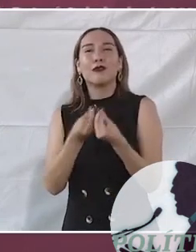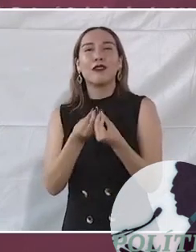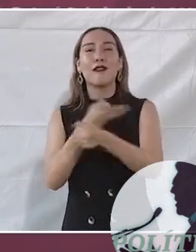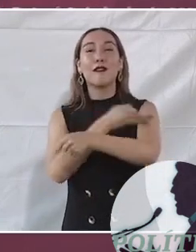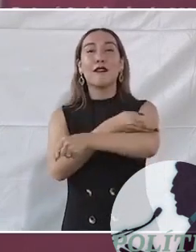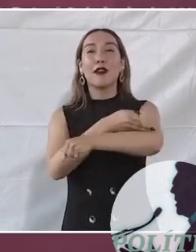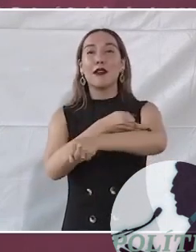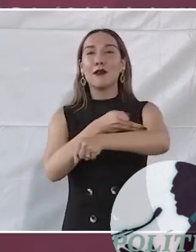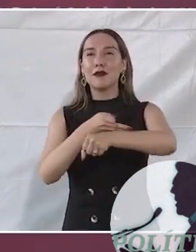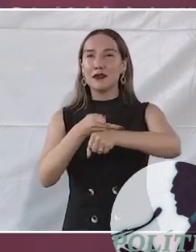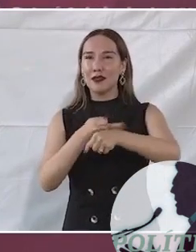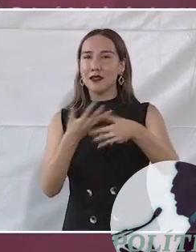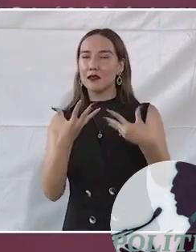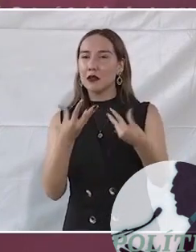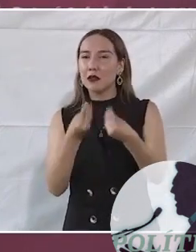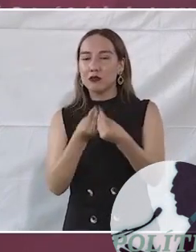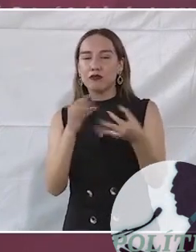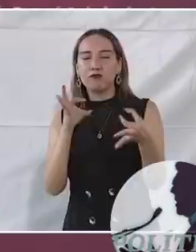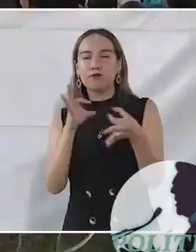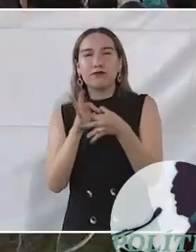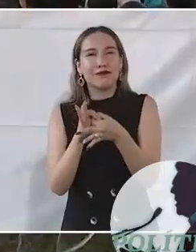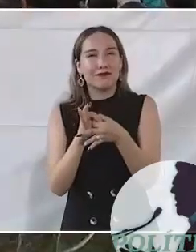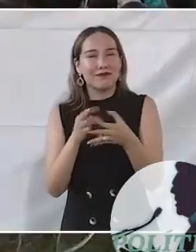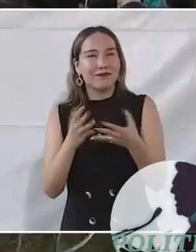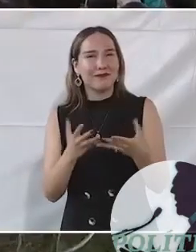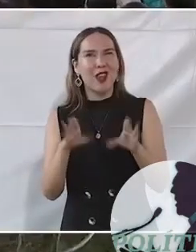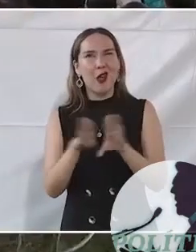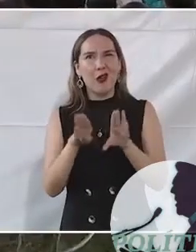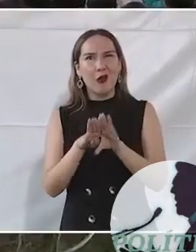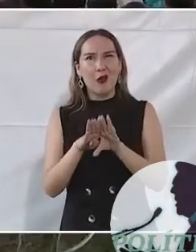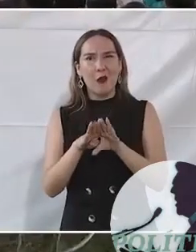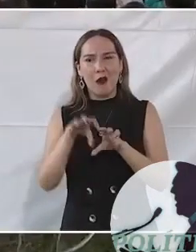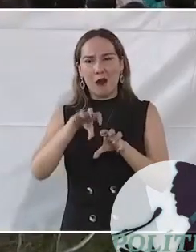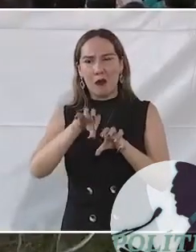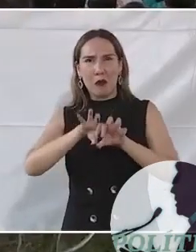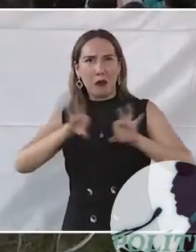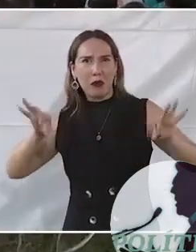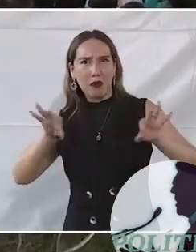familia unida, no desintegrada.